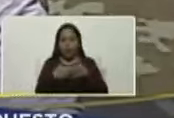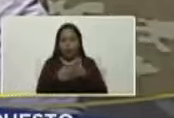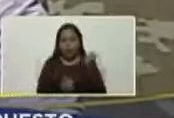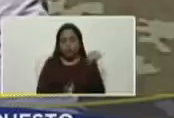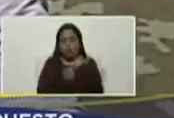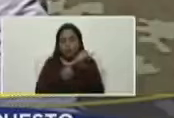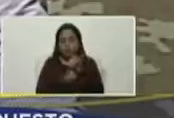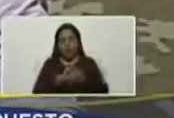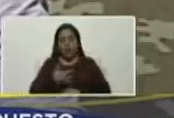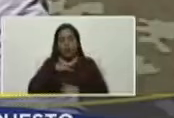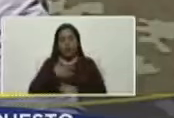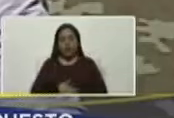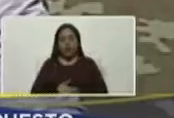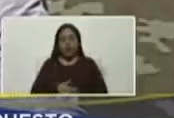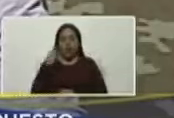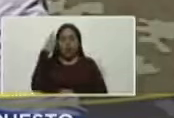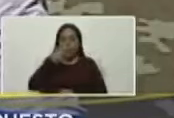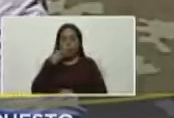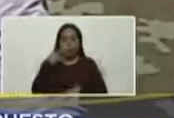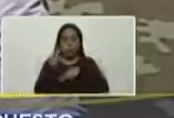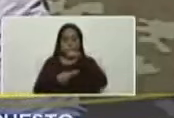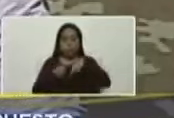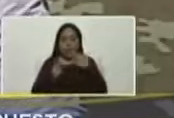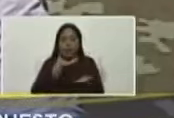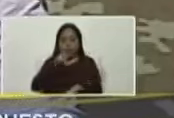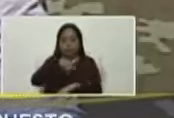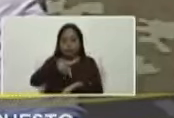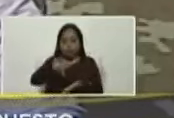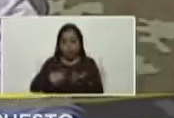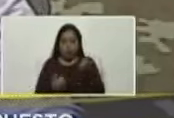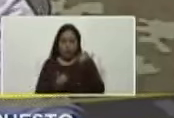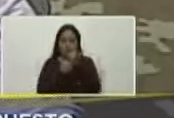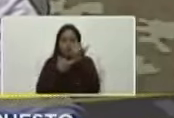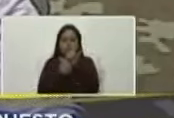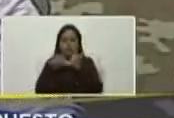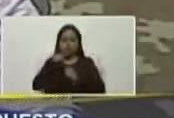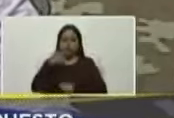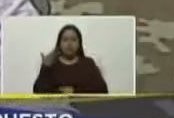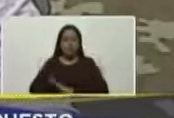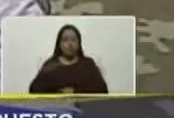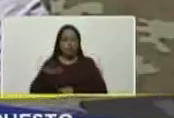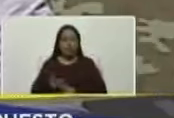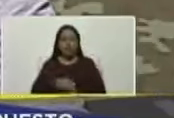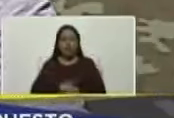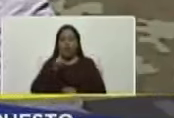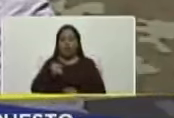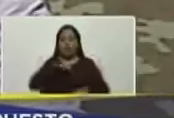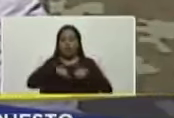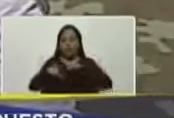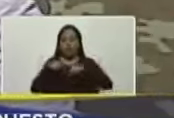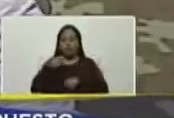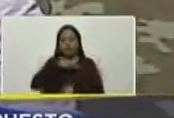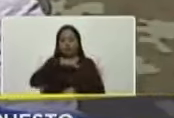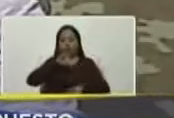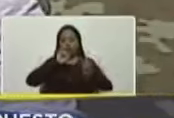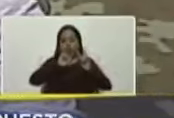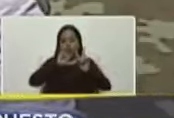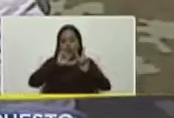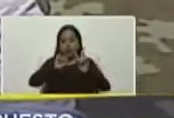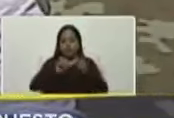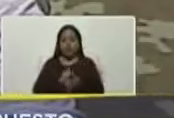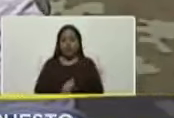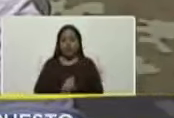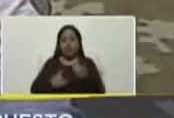juventud revolucionaria se vino a apoyar. Eso es clave. También está el movimiento Somos Venezuela.